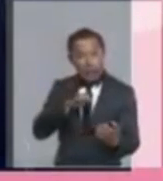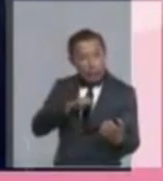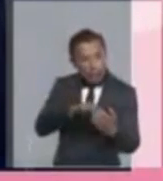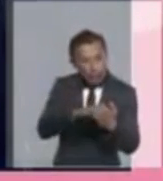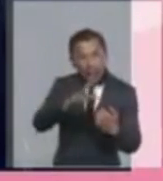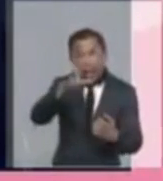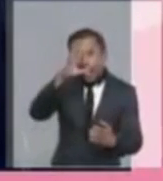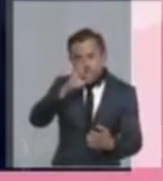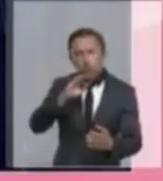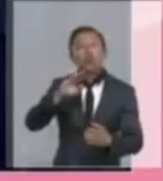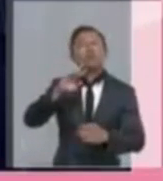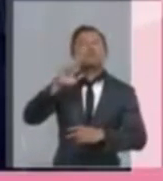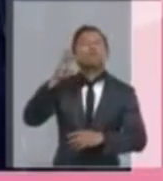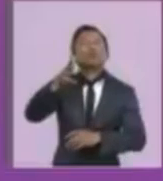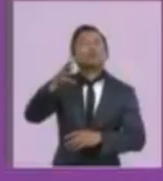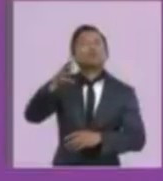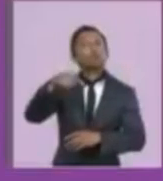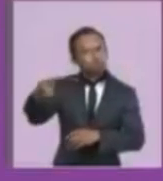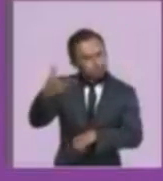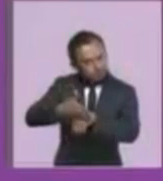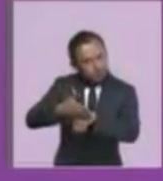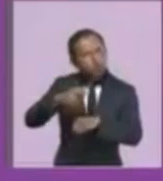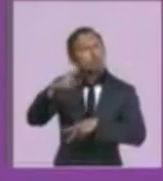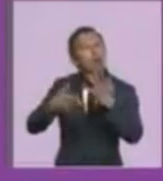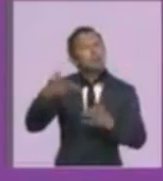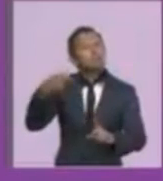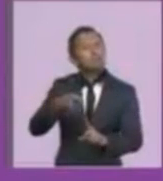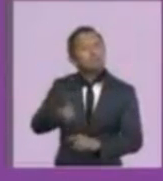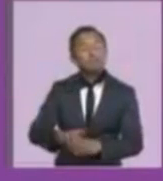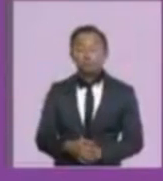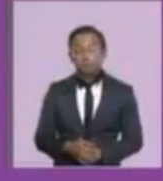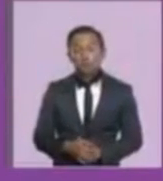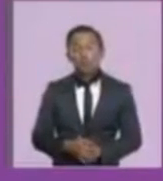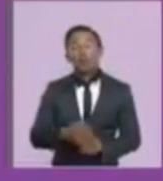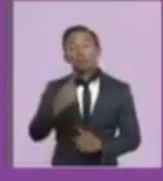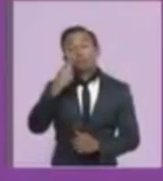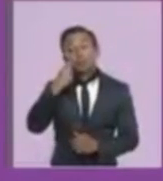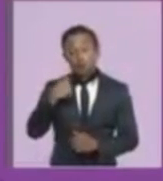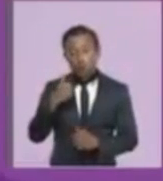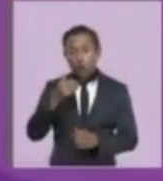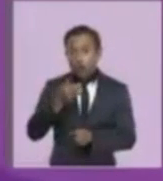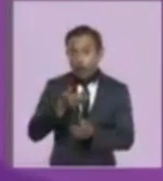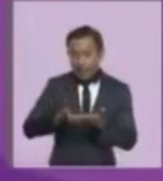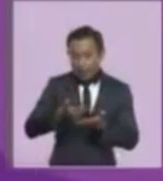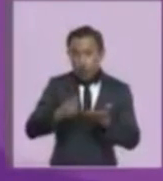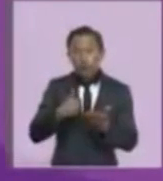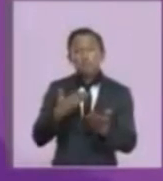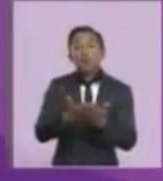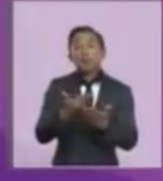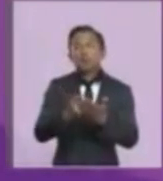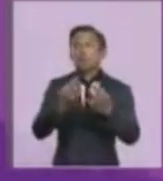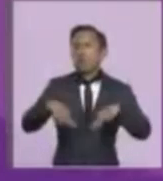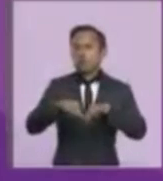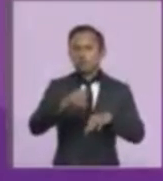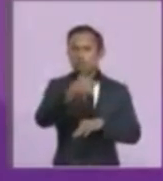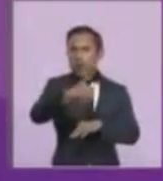Mira, las propuestas que estamos haciendo hoy, y por eso es tan importante que se escuche y que se compare, se convierten en programa de